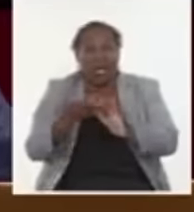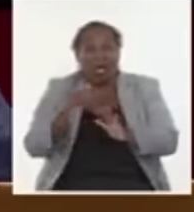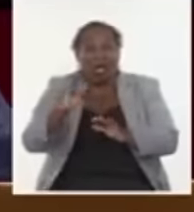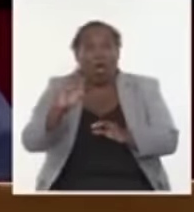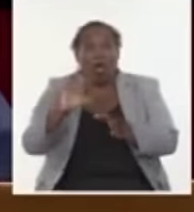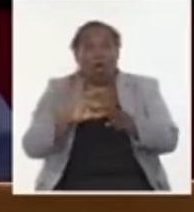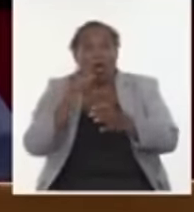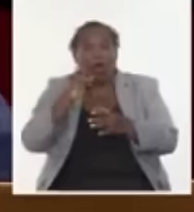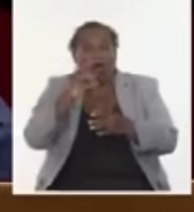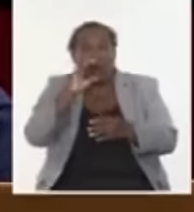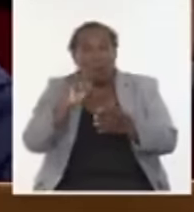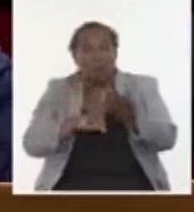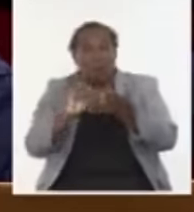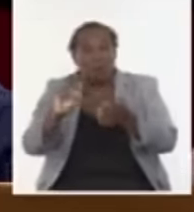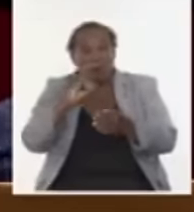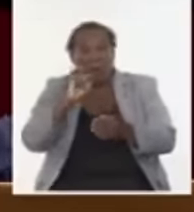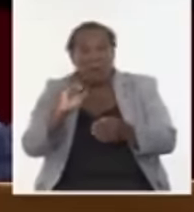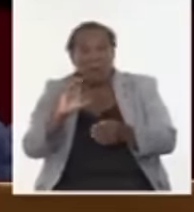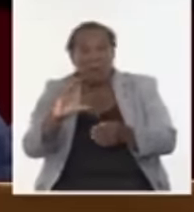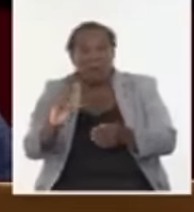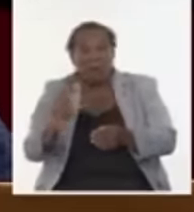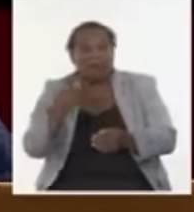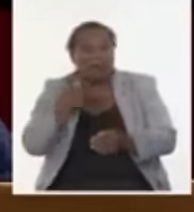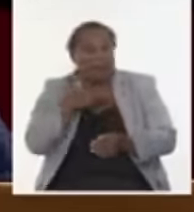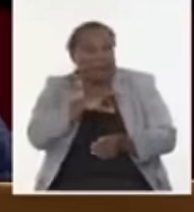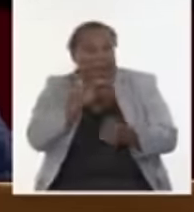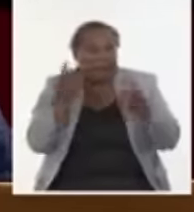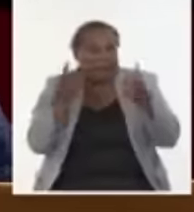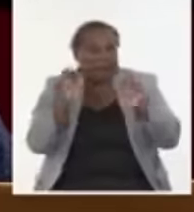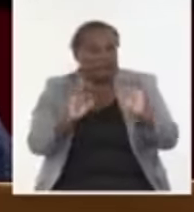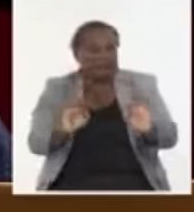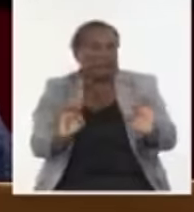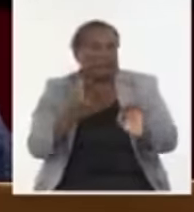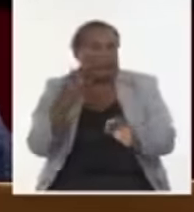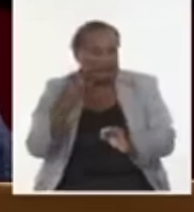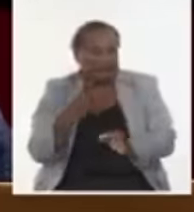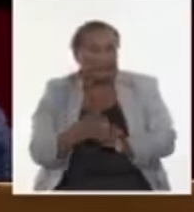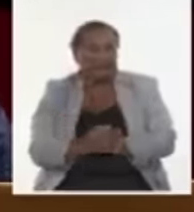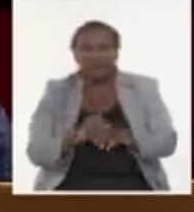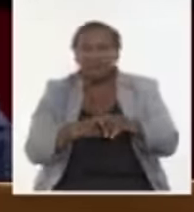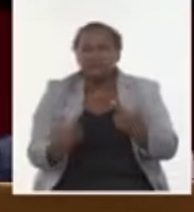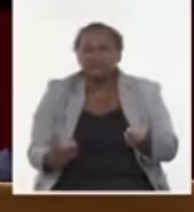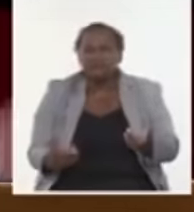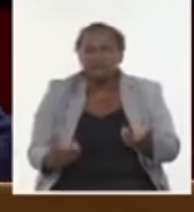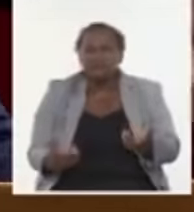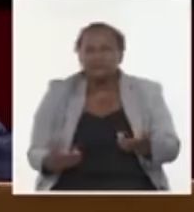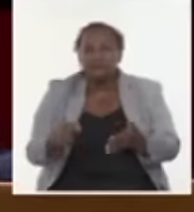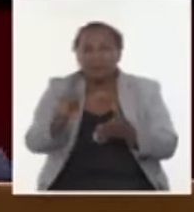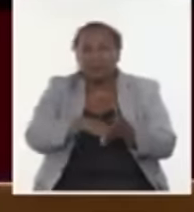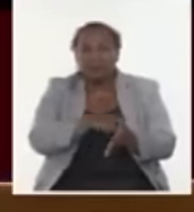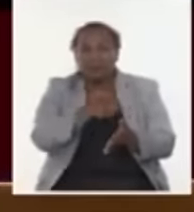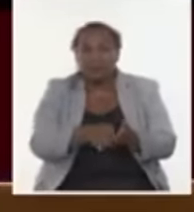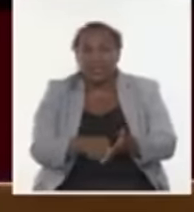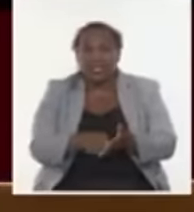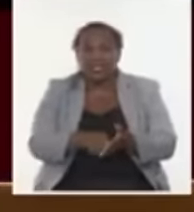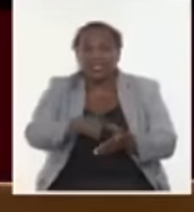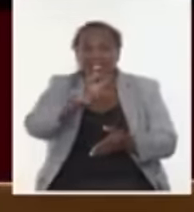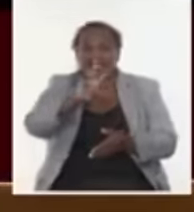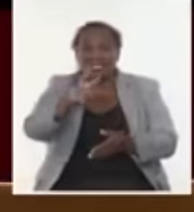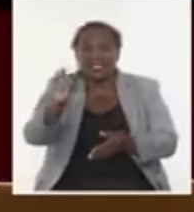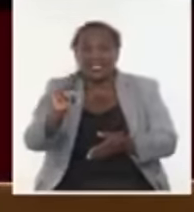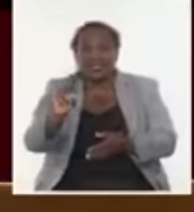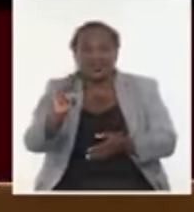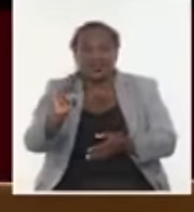Se sobrecumple un 28%. Yo no estoy satisfecho con eso. ¿Por qué? Porque el plan nada más es de 300